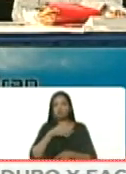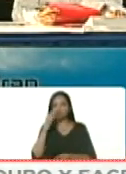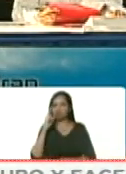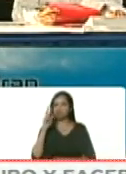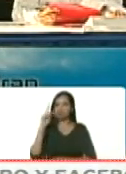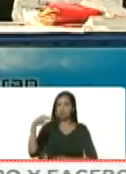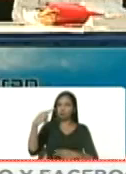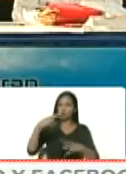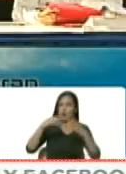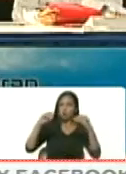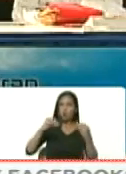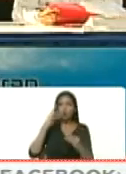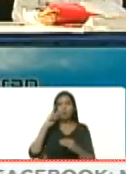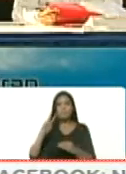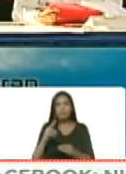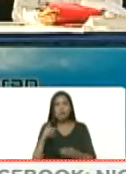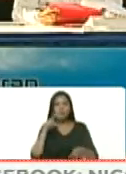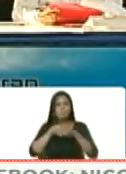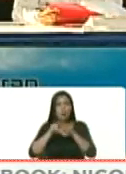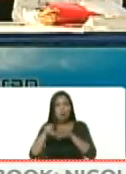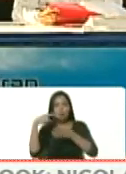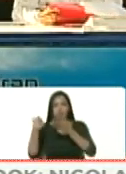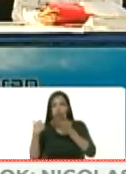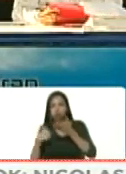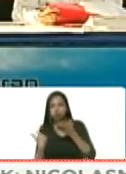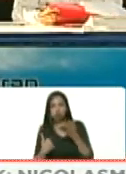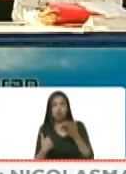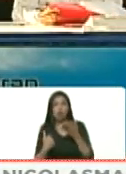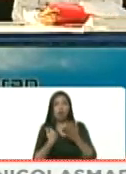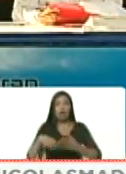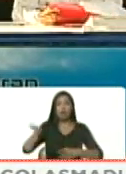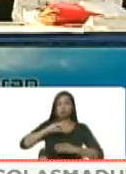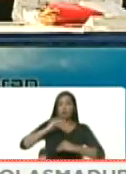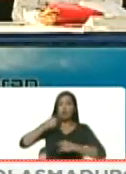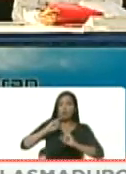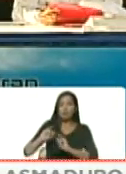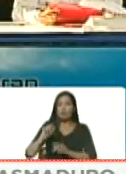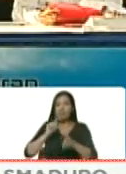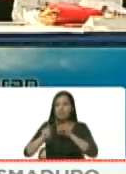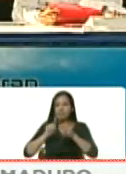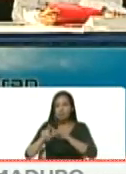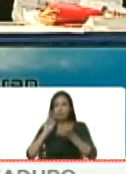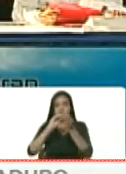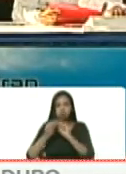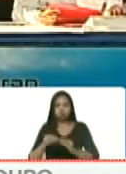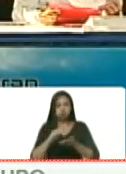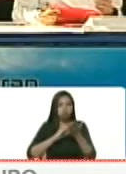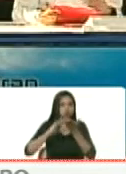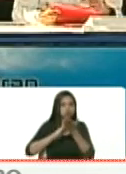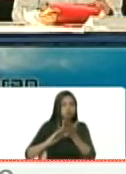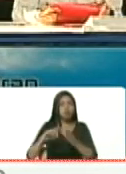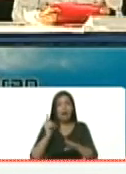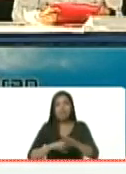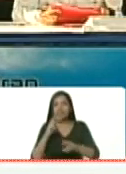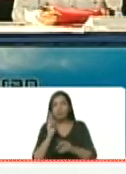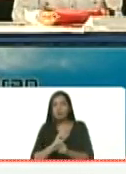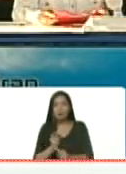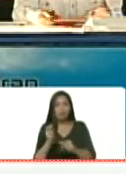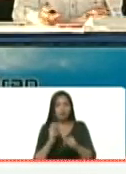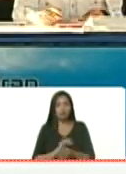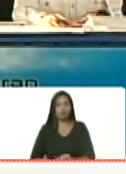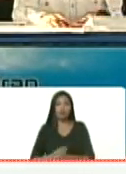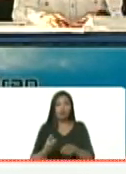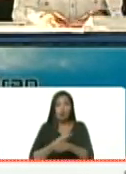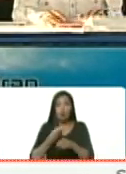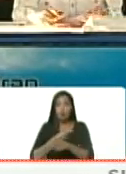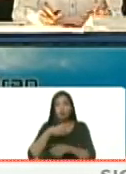escucha apreciaciones, críticas, que asume autocríticas, rectificaciones a tiempo. Un